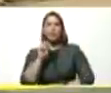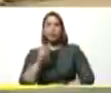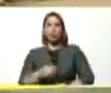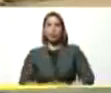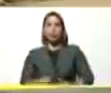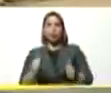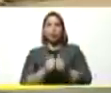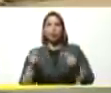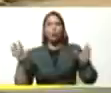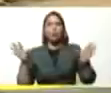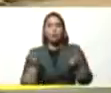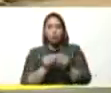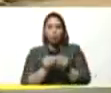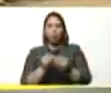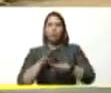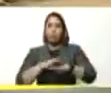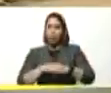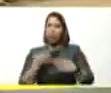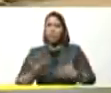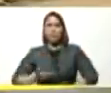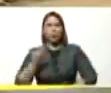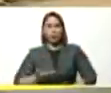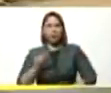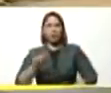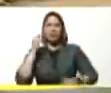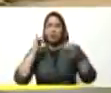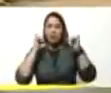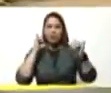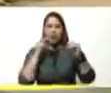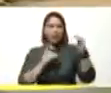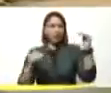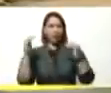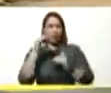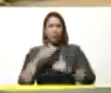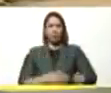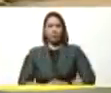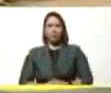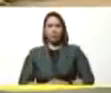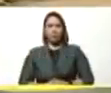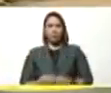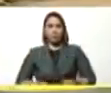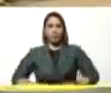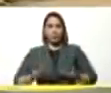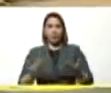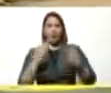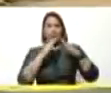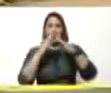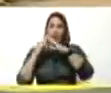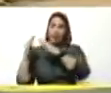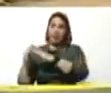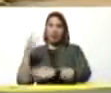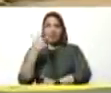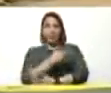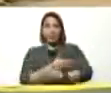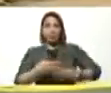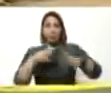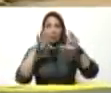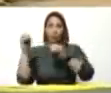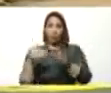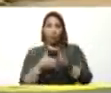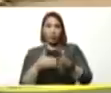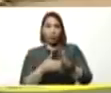un resumen, porque vale la pena celebrar por lo más alto la entrega de la vivienda,